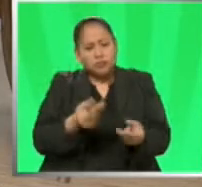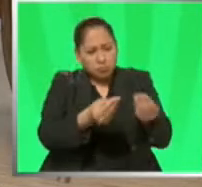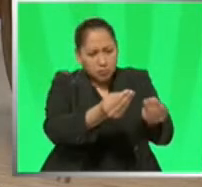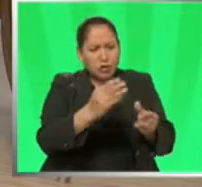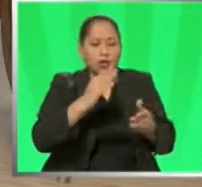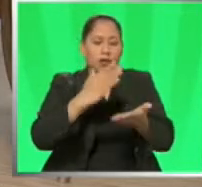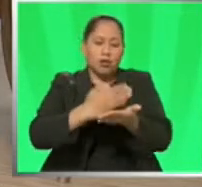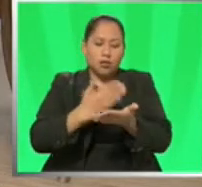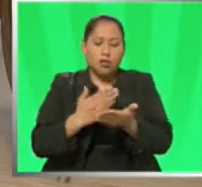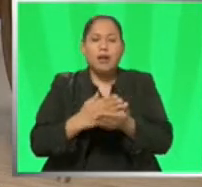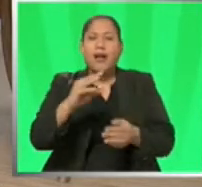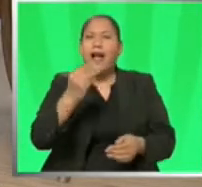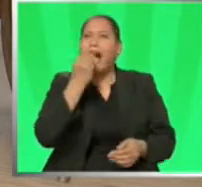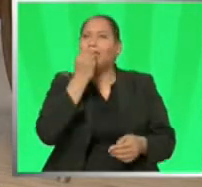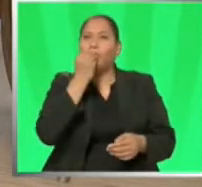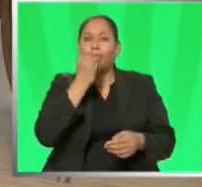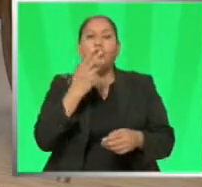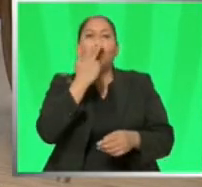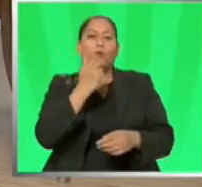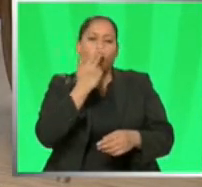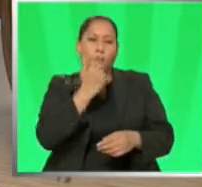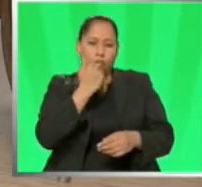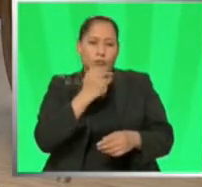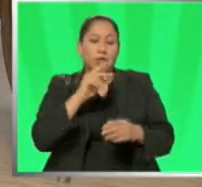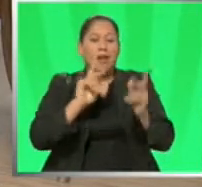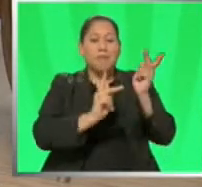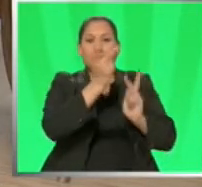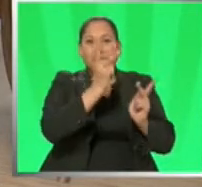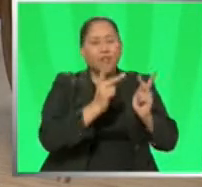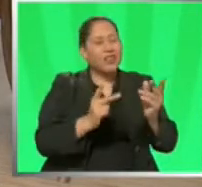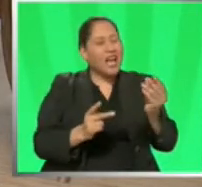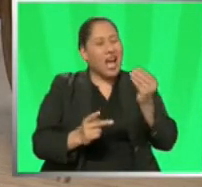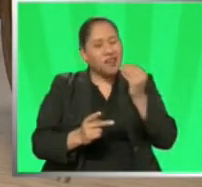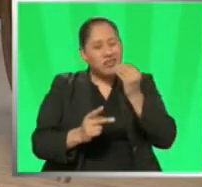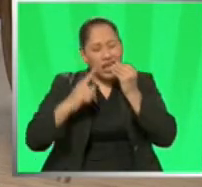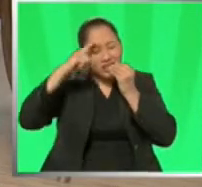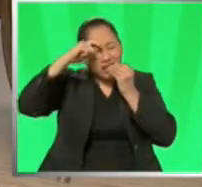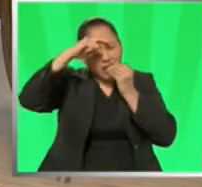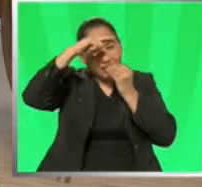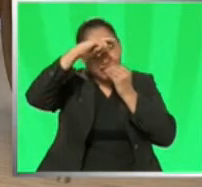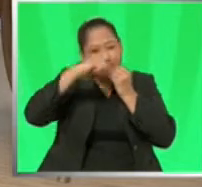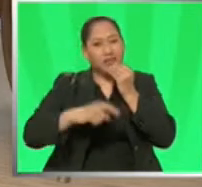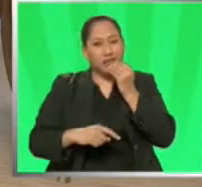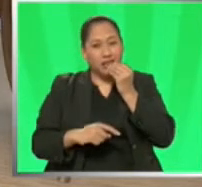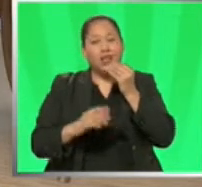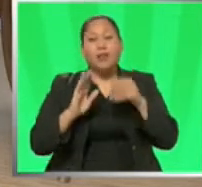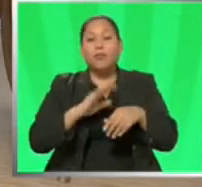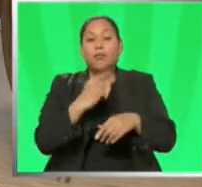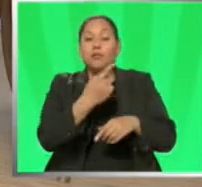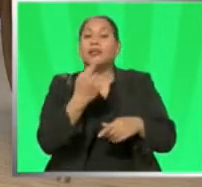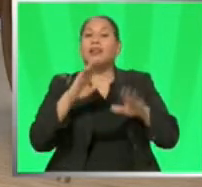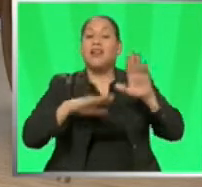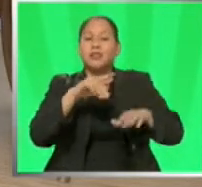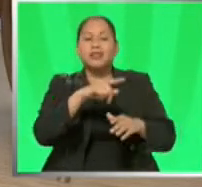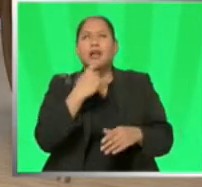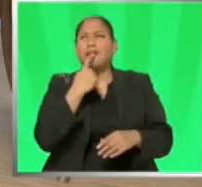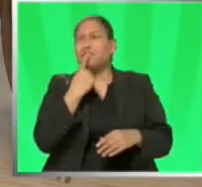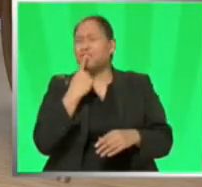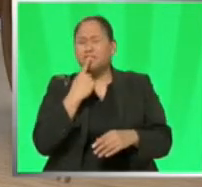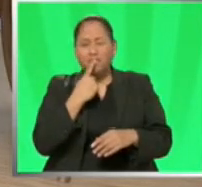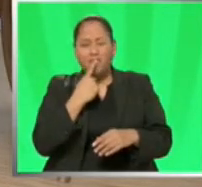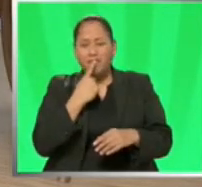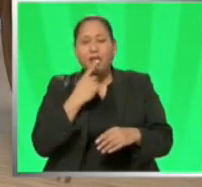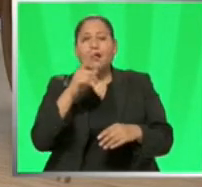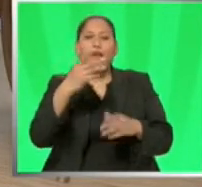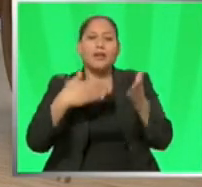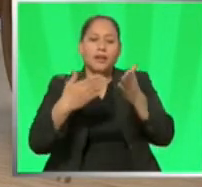niño por lo dulce. Sí, claro. Exacto. Sí. La verdura es un poco más compleja porque en muchos casos no tiene sabor, es el sabor que